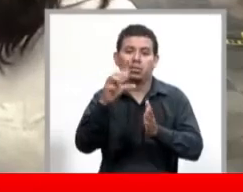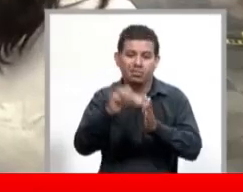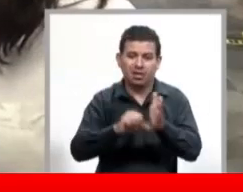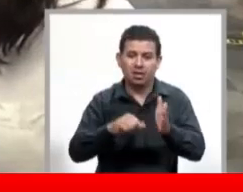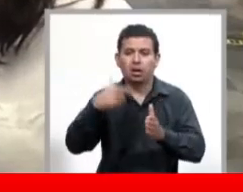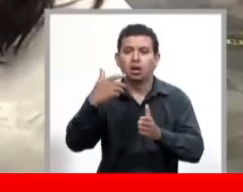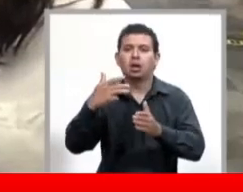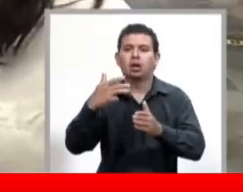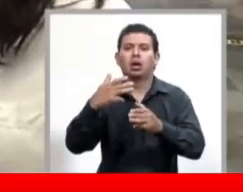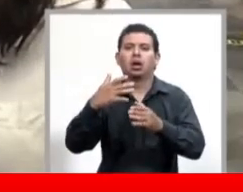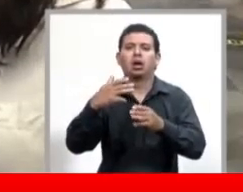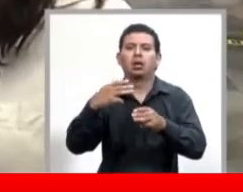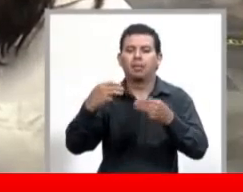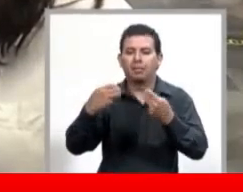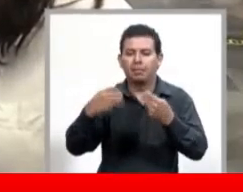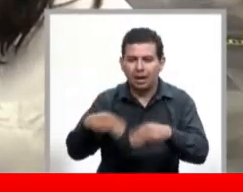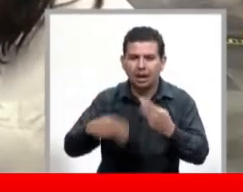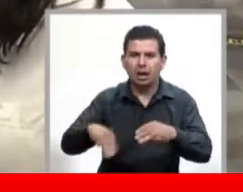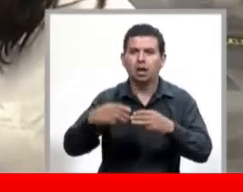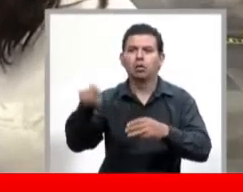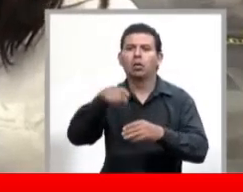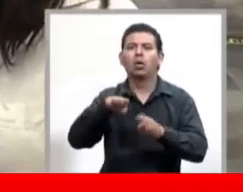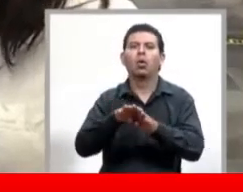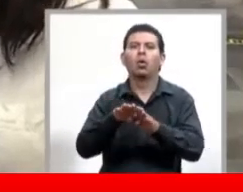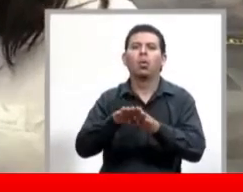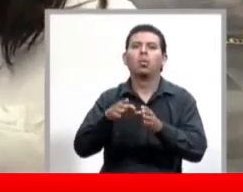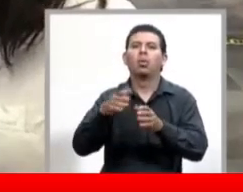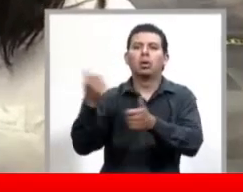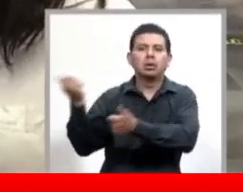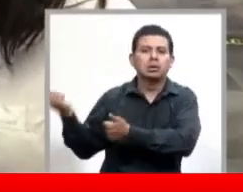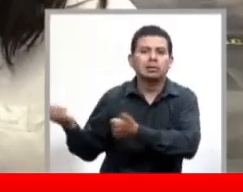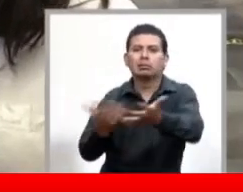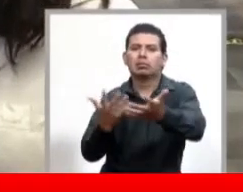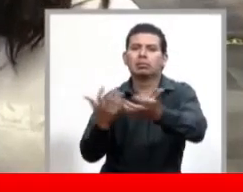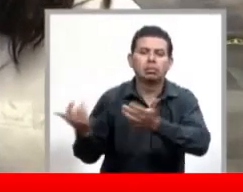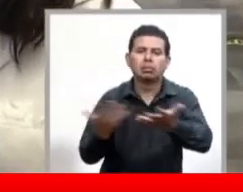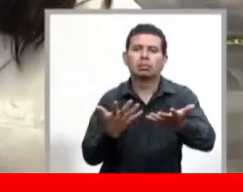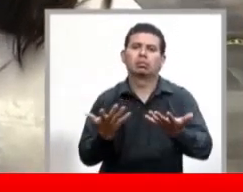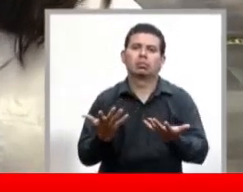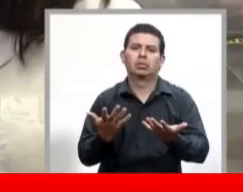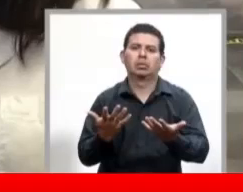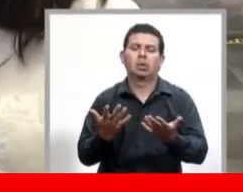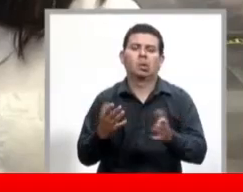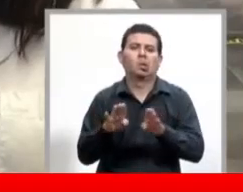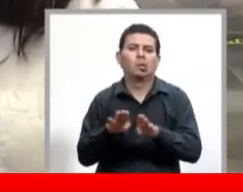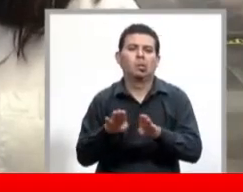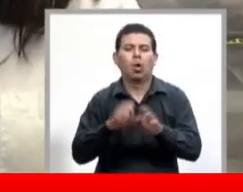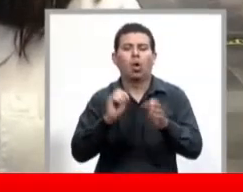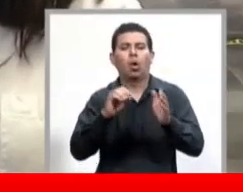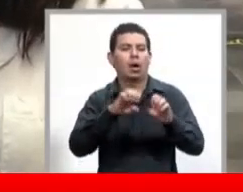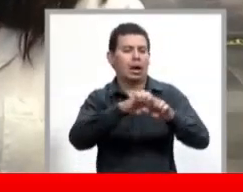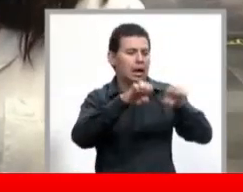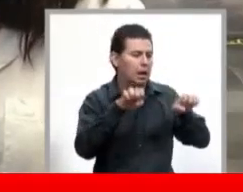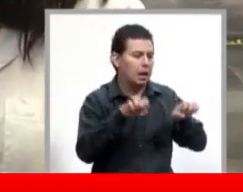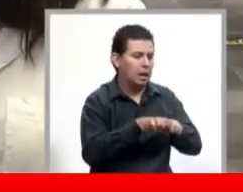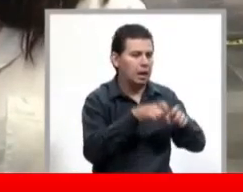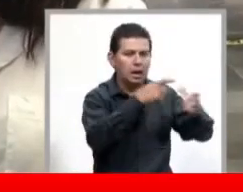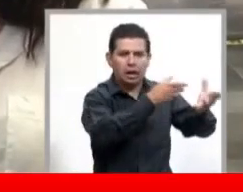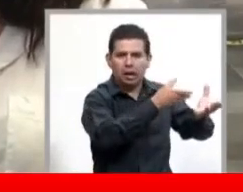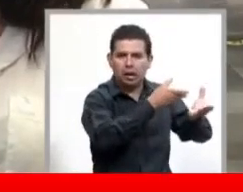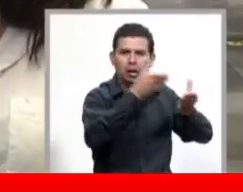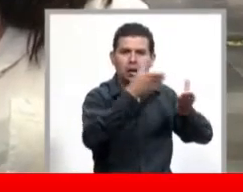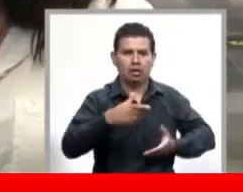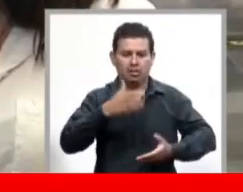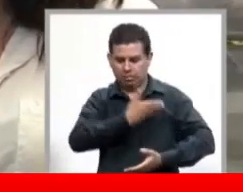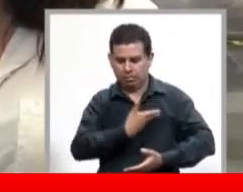insumos, cómo se están trabajando y si son suficientes los insumos que han llegado de China, por ejemplo, por el